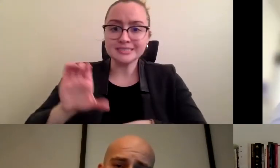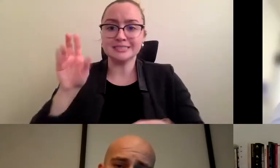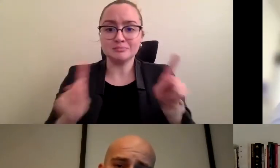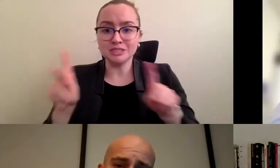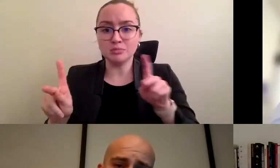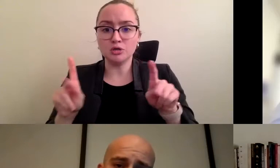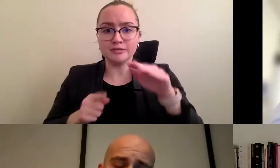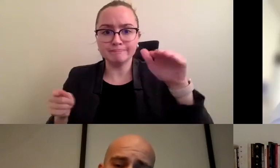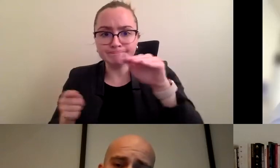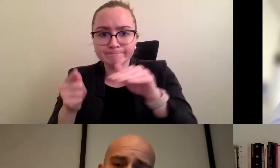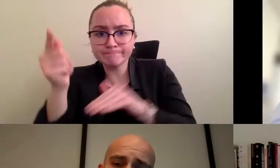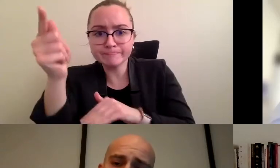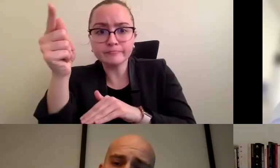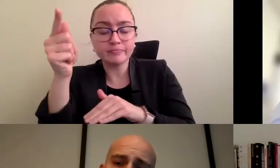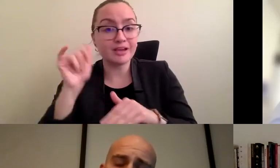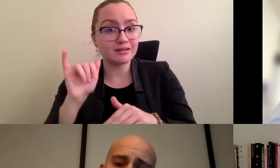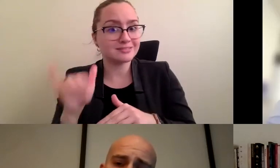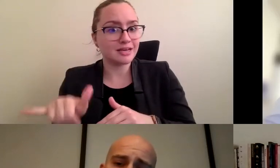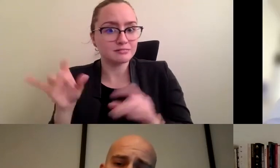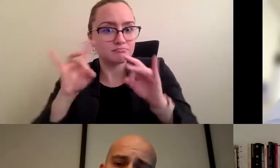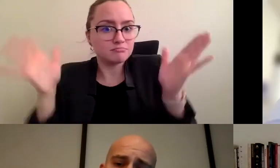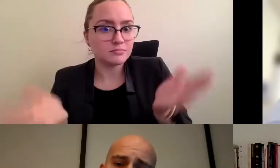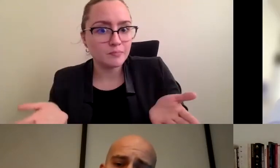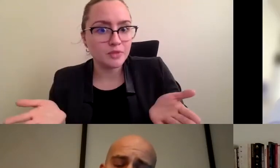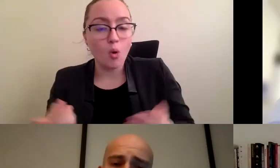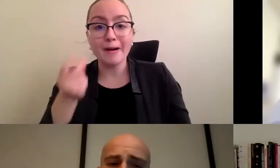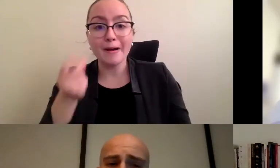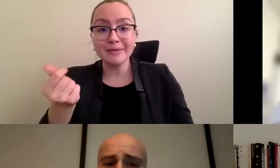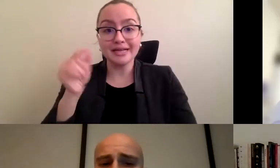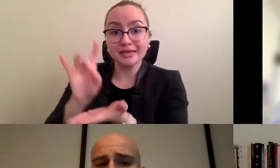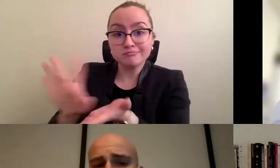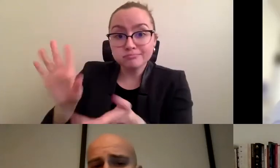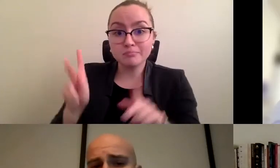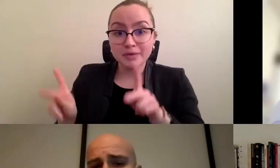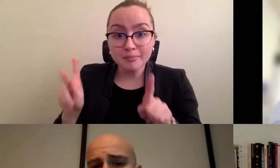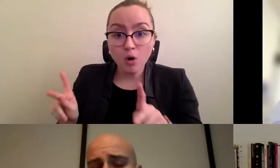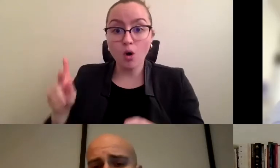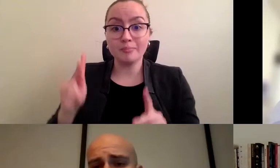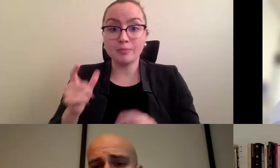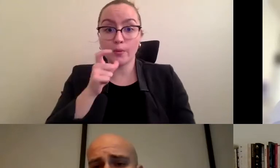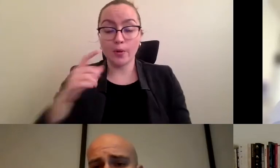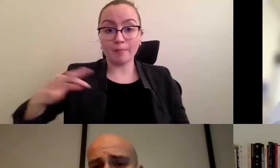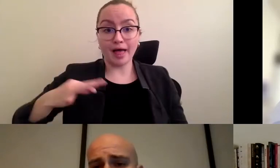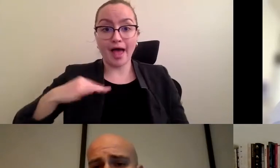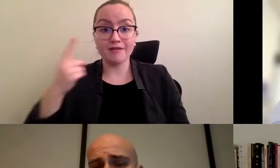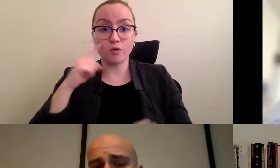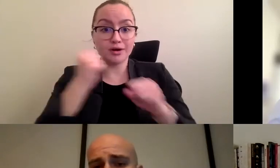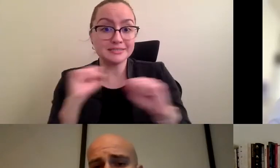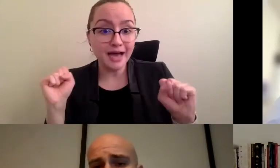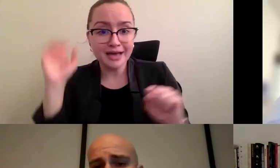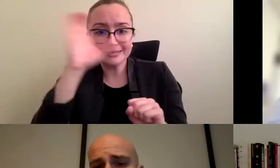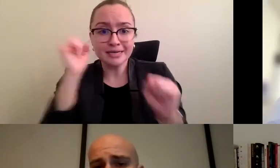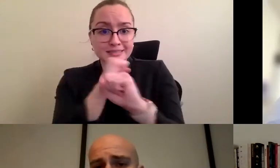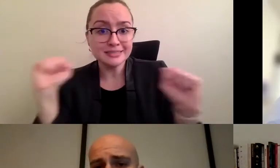no es radical. Que para mí una idea radical es deportar a gente o hacer que gente tenga